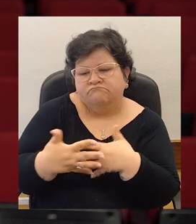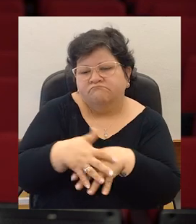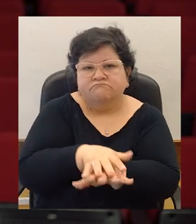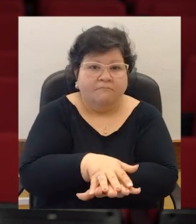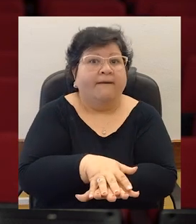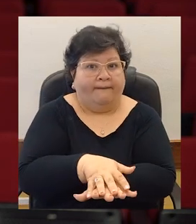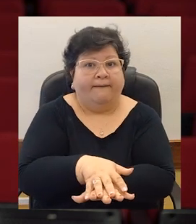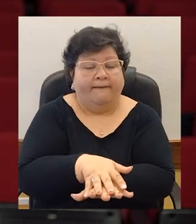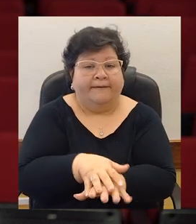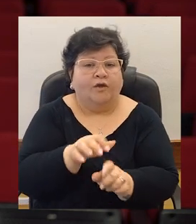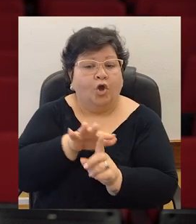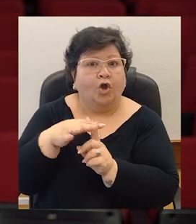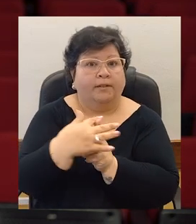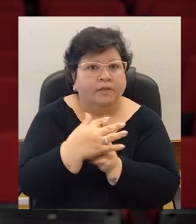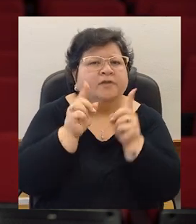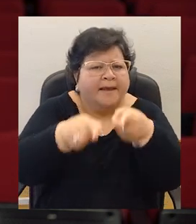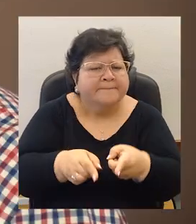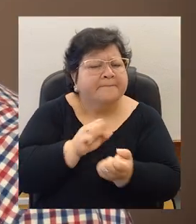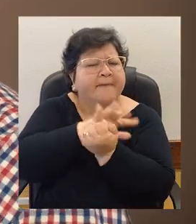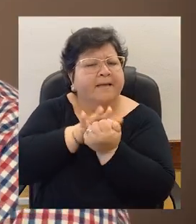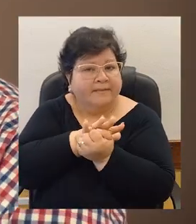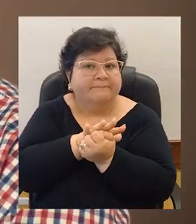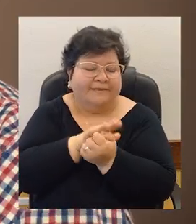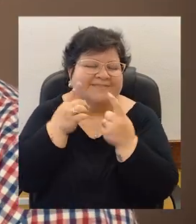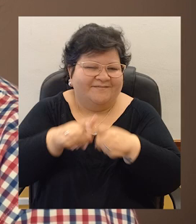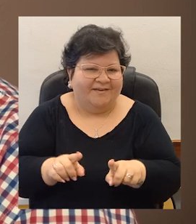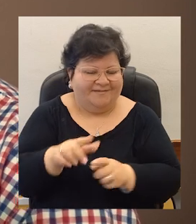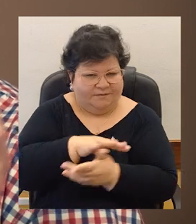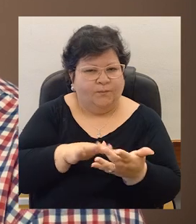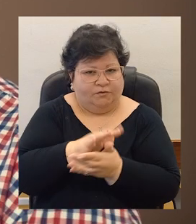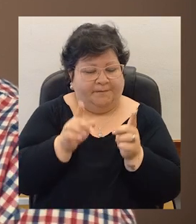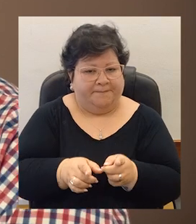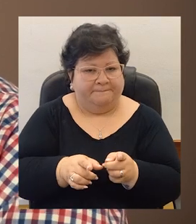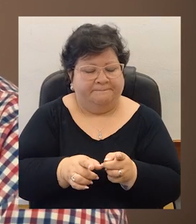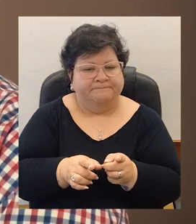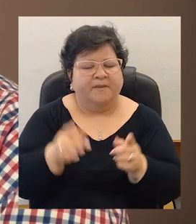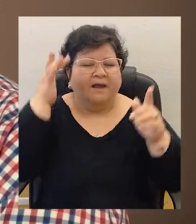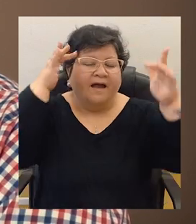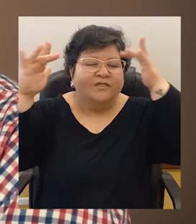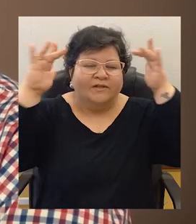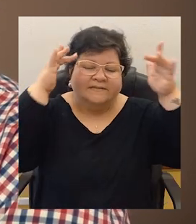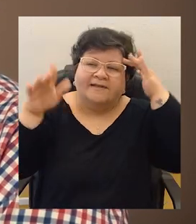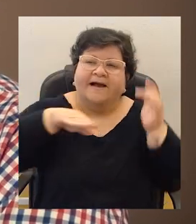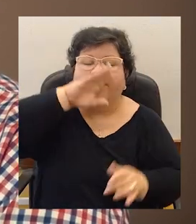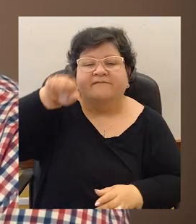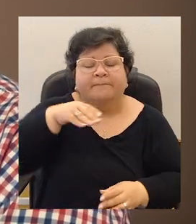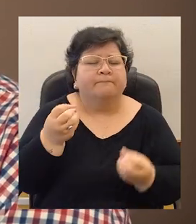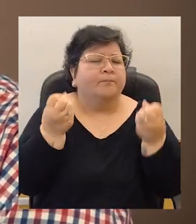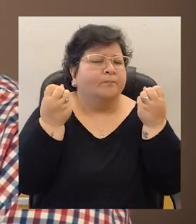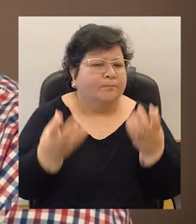texto pandemia es genera otra historia también en realidad nosotros hablamos de estos rigidez en adolescentes por qué es